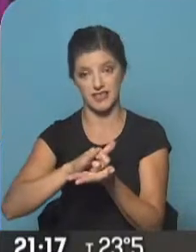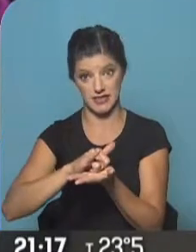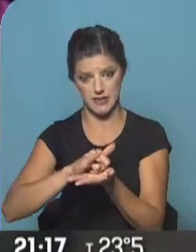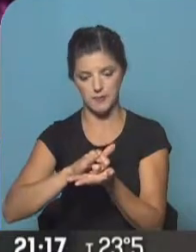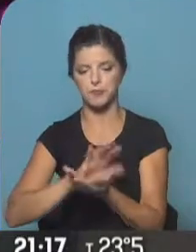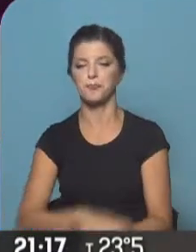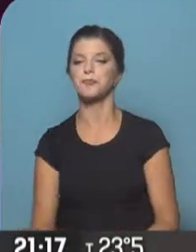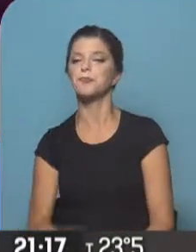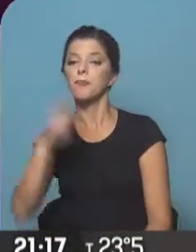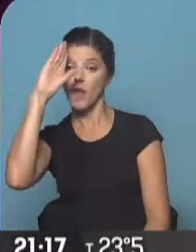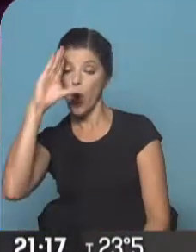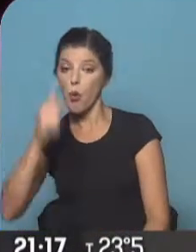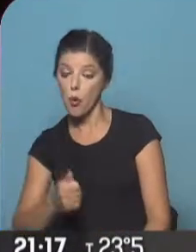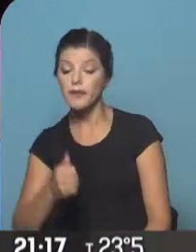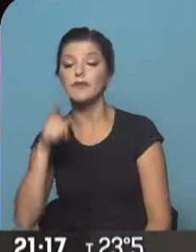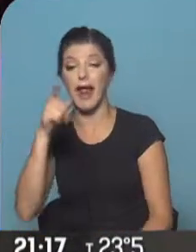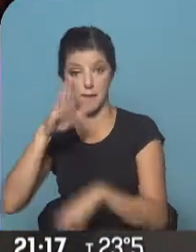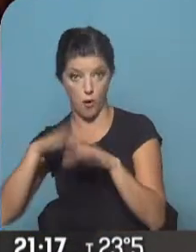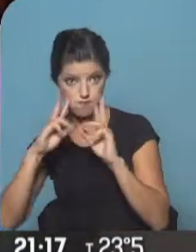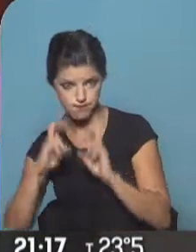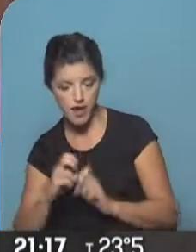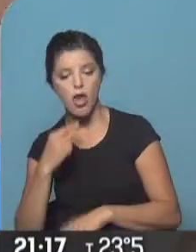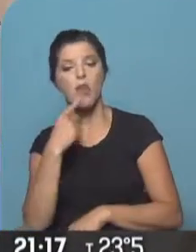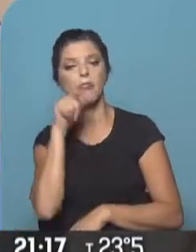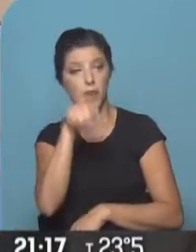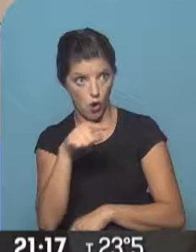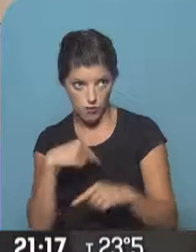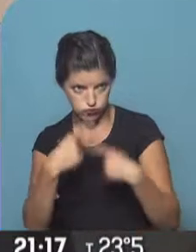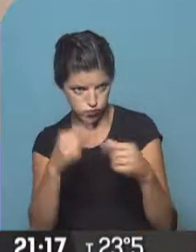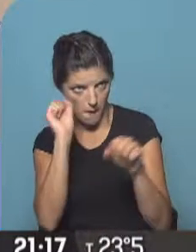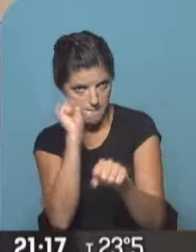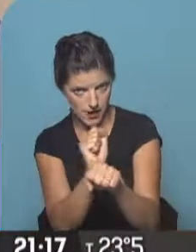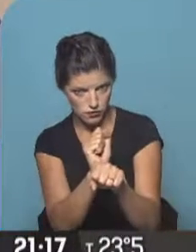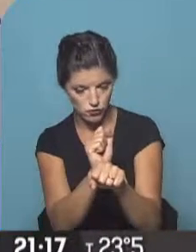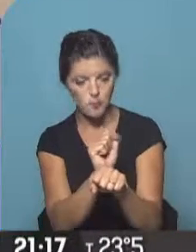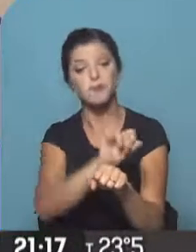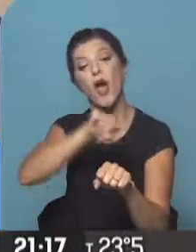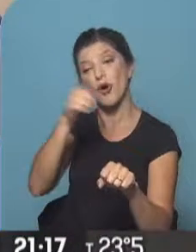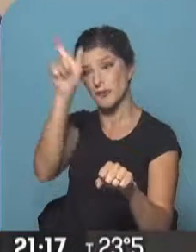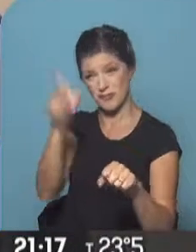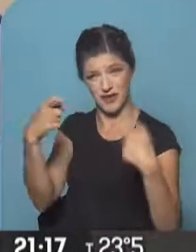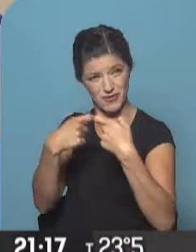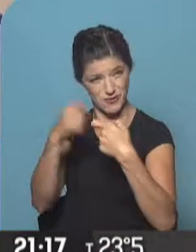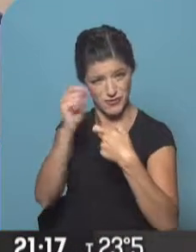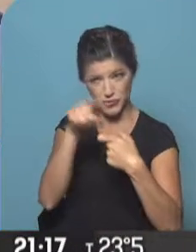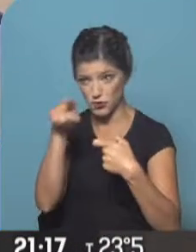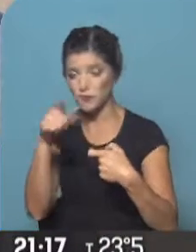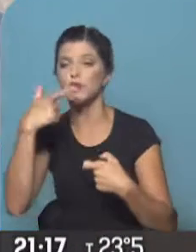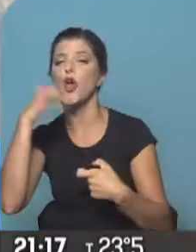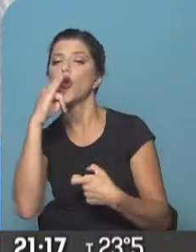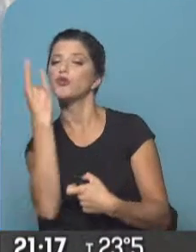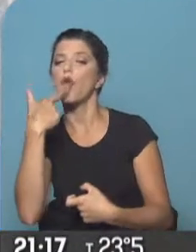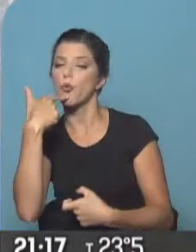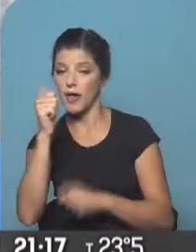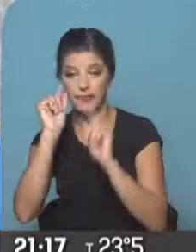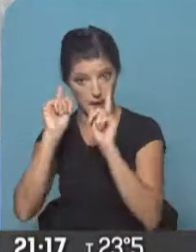juez Ercolini esta tarde rechazó su exhibición de prisión. Su socio, Fabián de Sousa, también está preso, pero